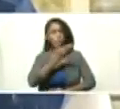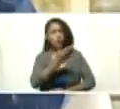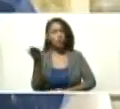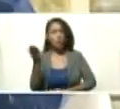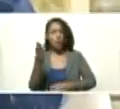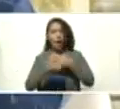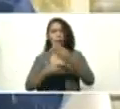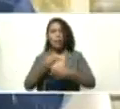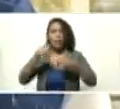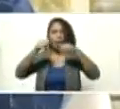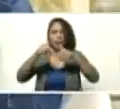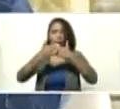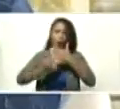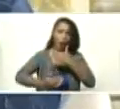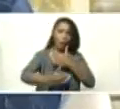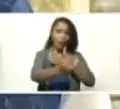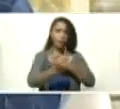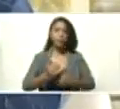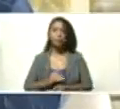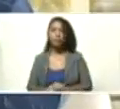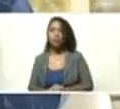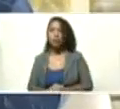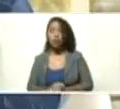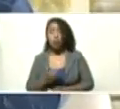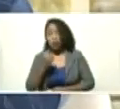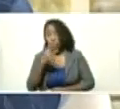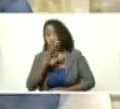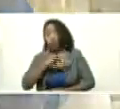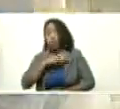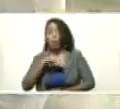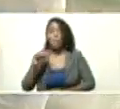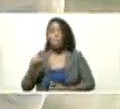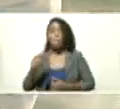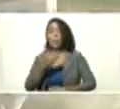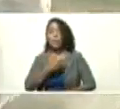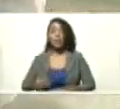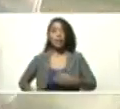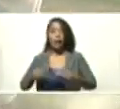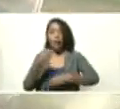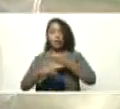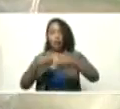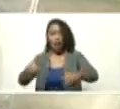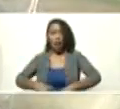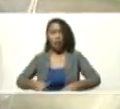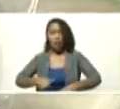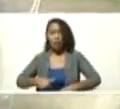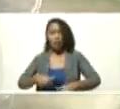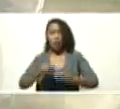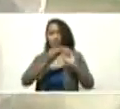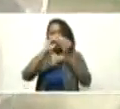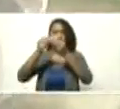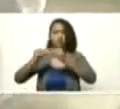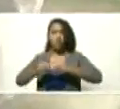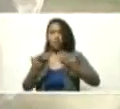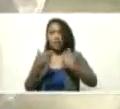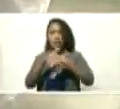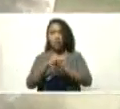de aquí en adelante? Bueno, señor presidente, lo primero de destacar es el esfuerzo en la composición.